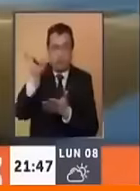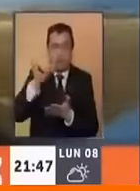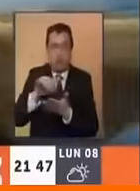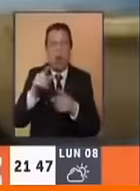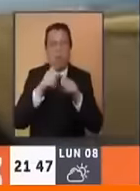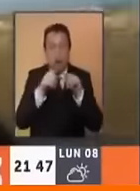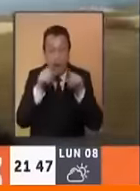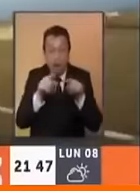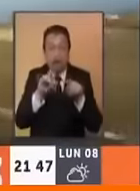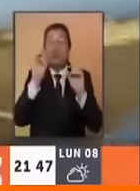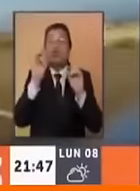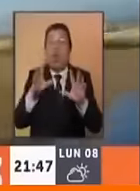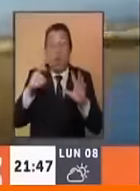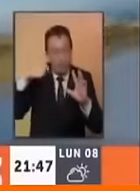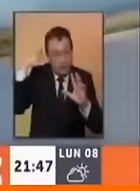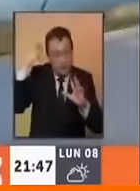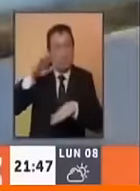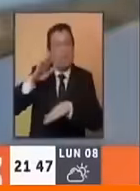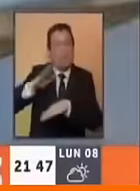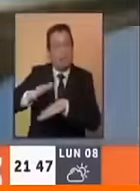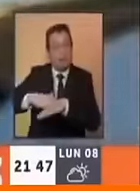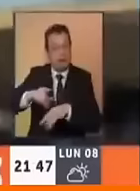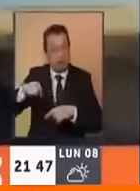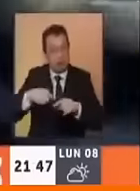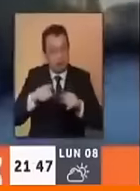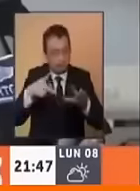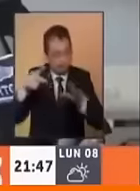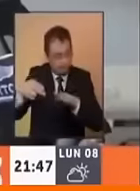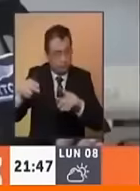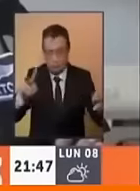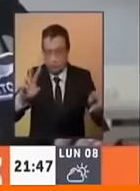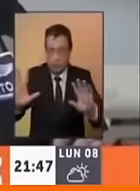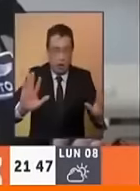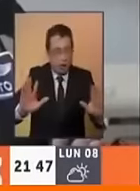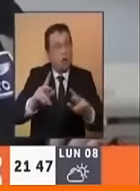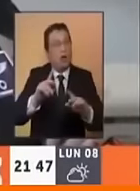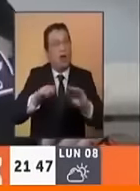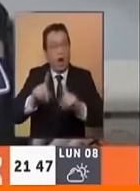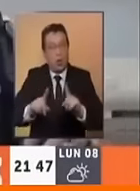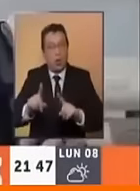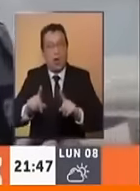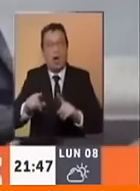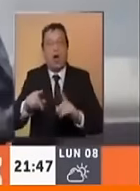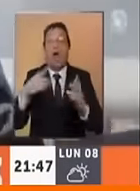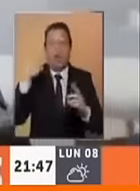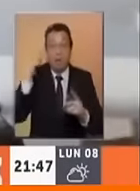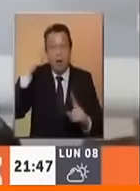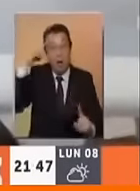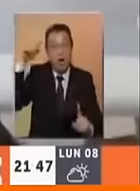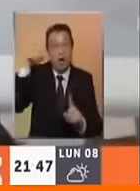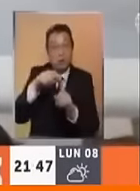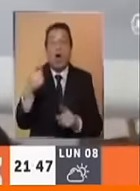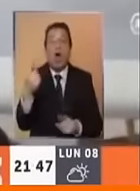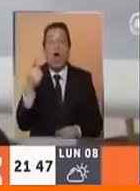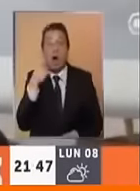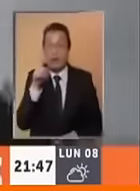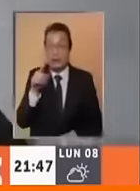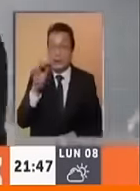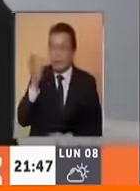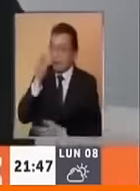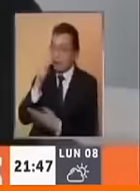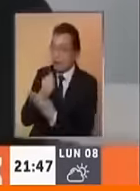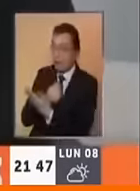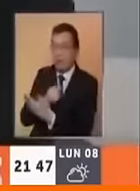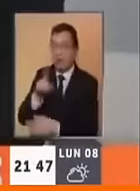solo podemos registrar lo que se nos Se autoriza. autoriza, sí. Aunque en todo caso nuestro objetivo es conocerla a ella. Es